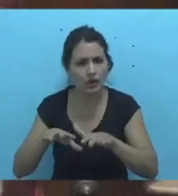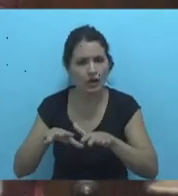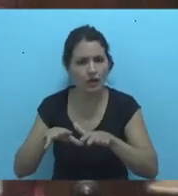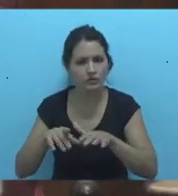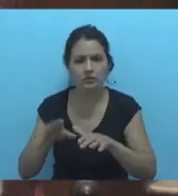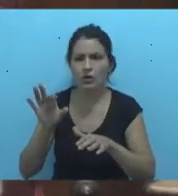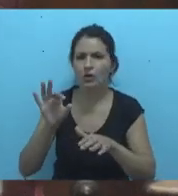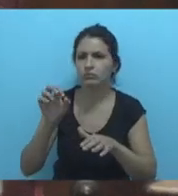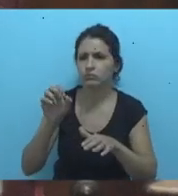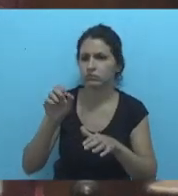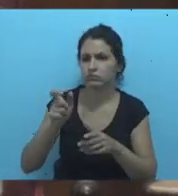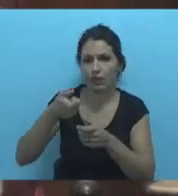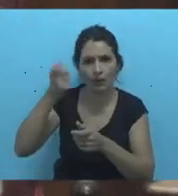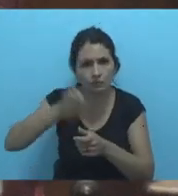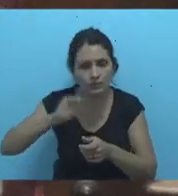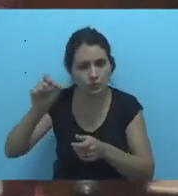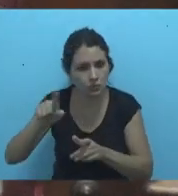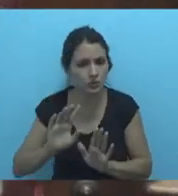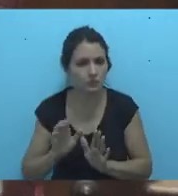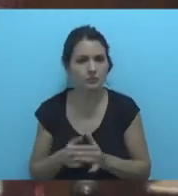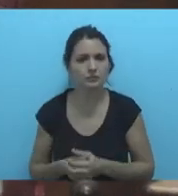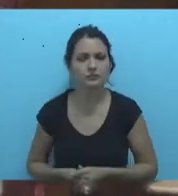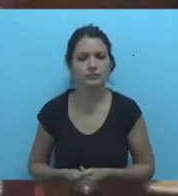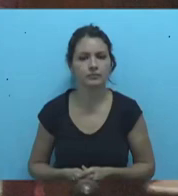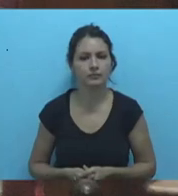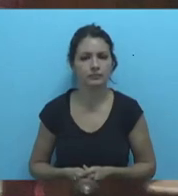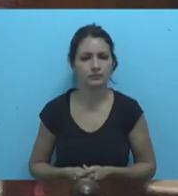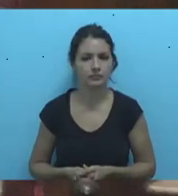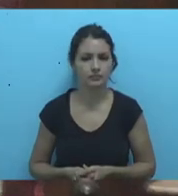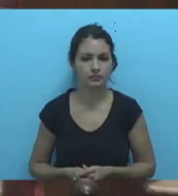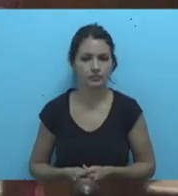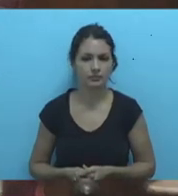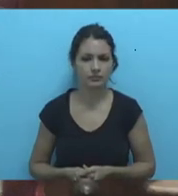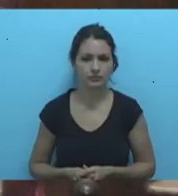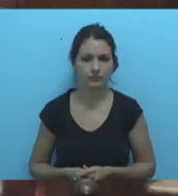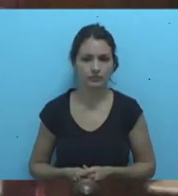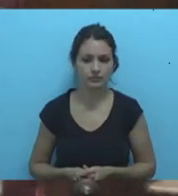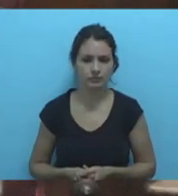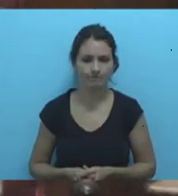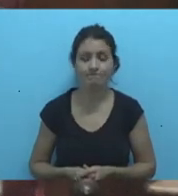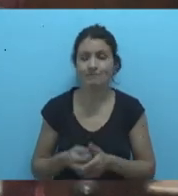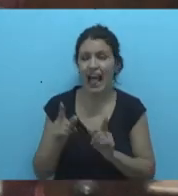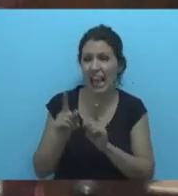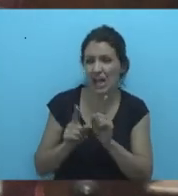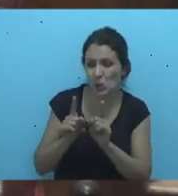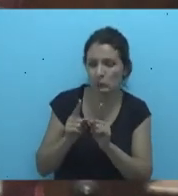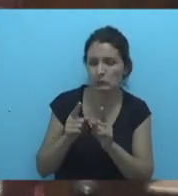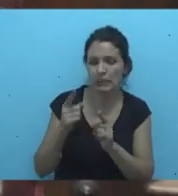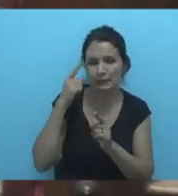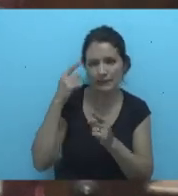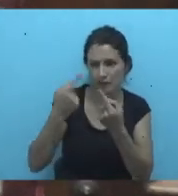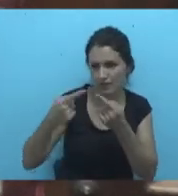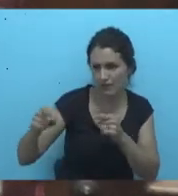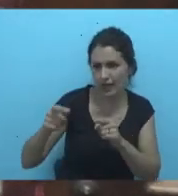llevado a tomar cada una de esas acciones. Nosotros le decíamos de que nos permitíamos disentir en algunas de ellas, sobre